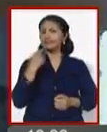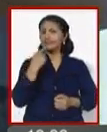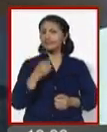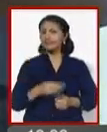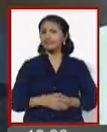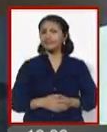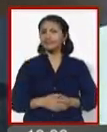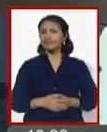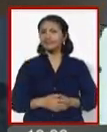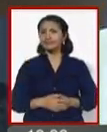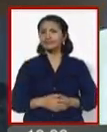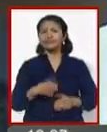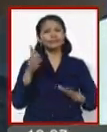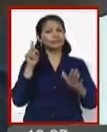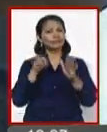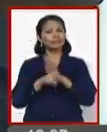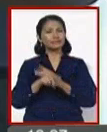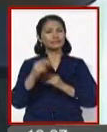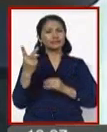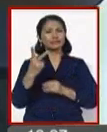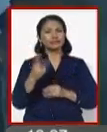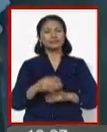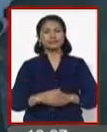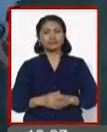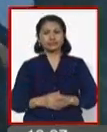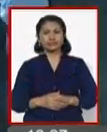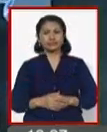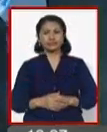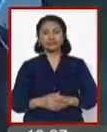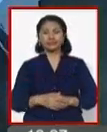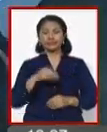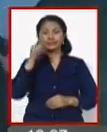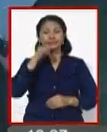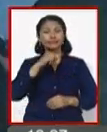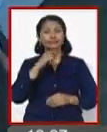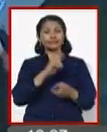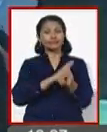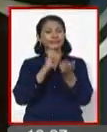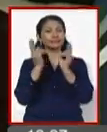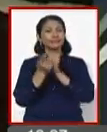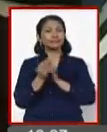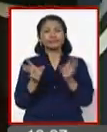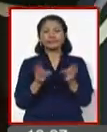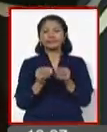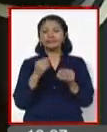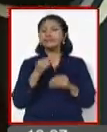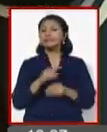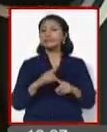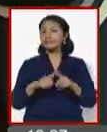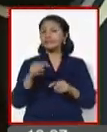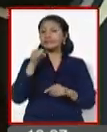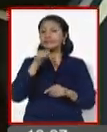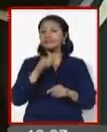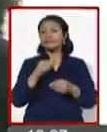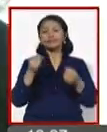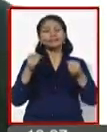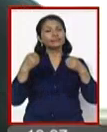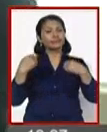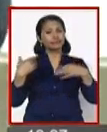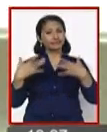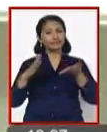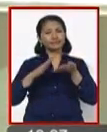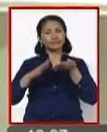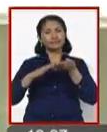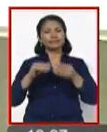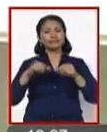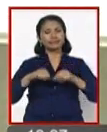dijo: "Te voy a matar, perro maldito, voy a tu hijo y no a mi hijo, Dios". La detenida se mostró arrepentida en audiencia cautelar y la víctima decidió perdonarla. Aún